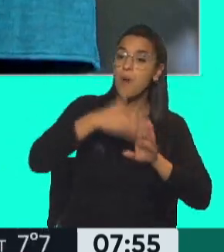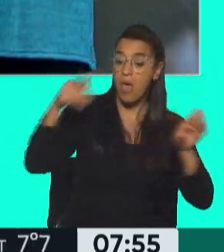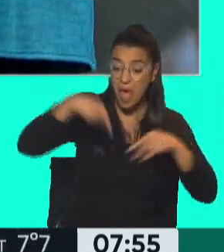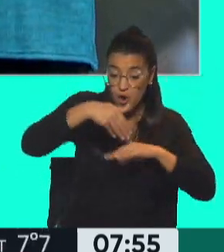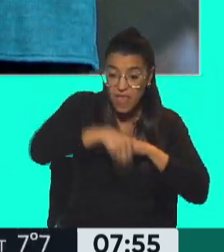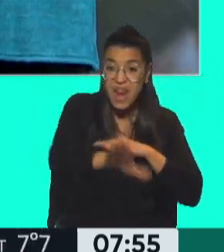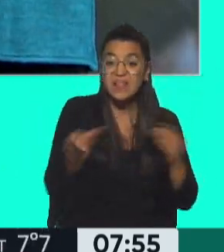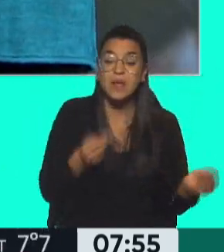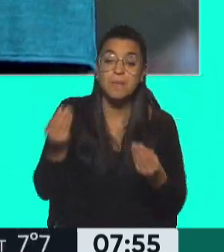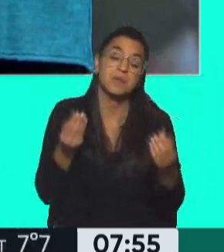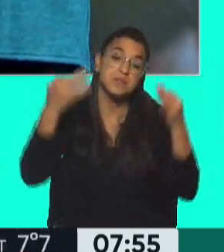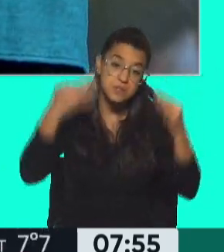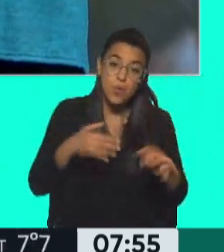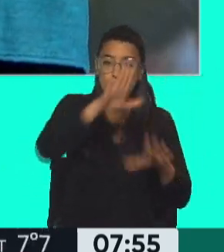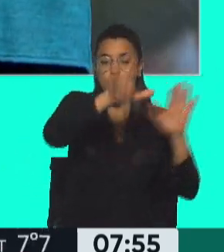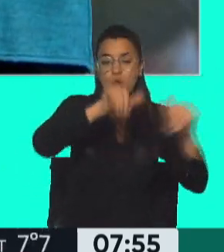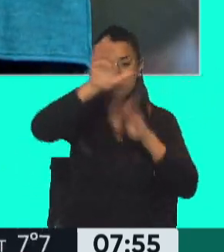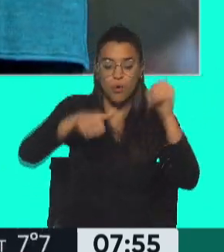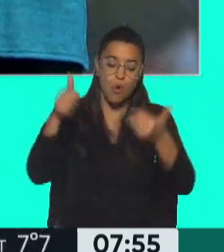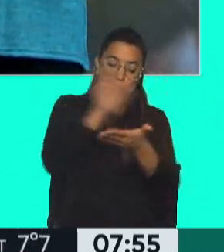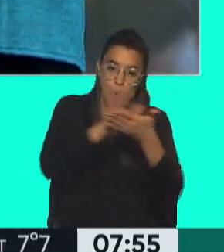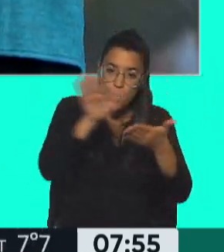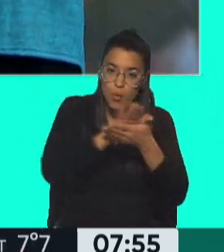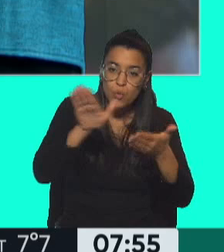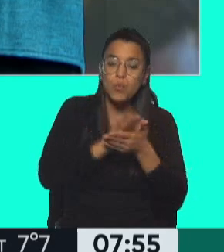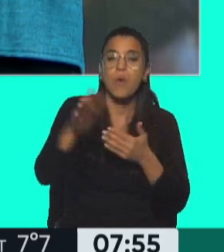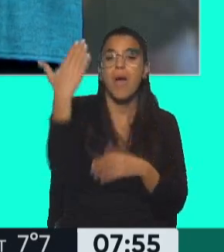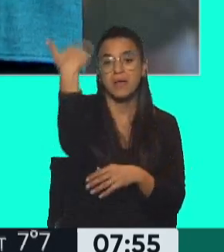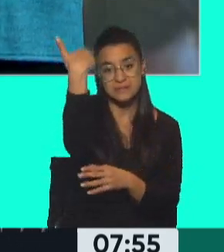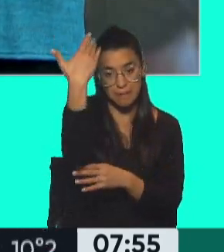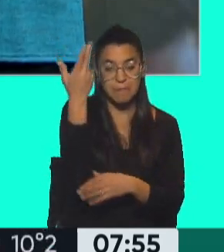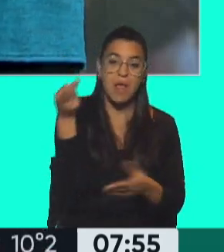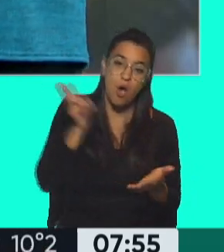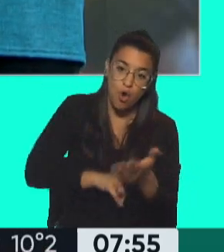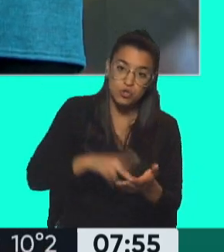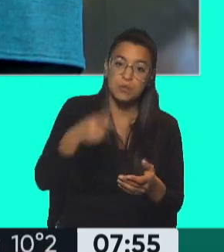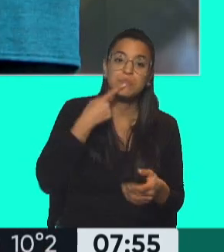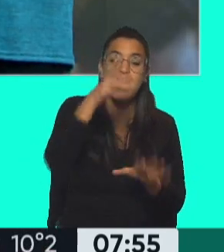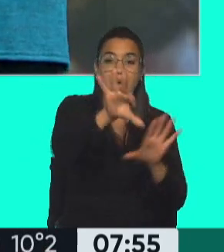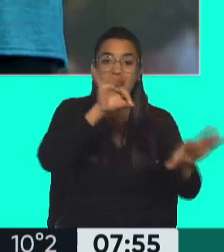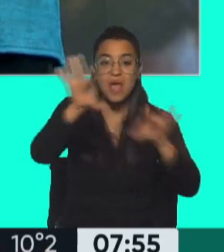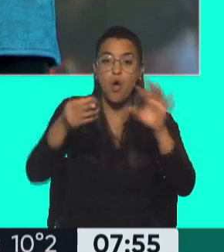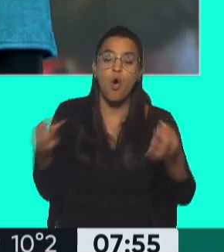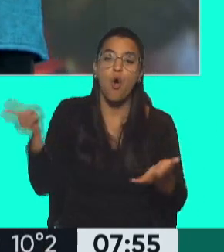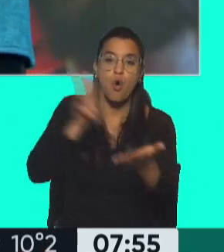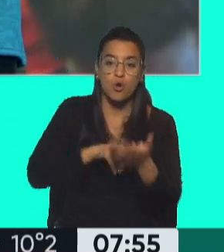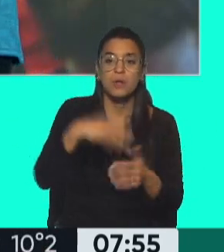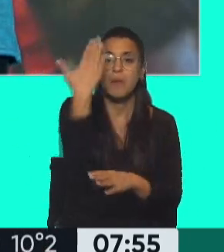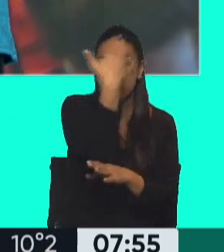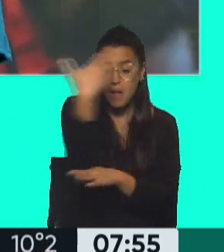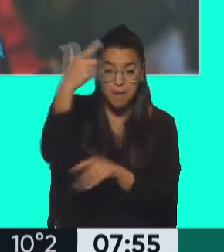más probablemente se convoque a una nueva asamblea constituyente es decir que se elijan nuevos asambleístas